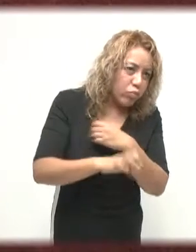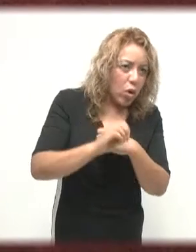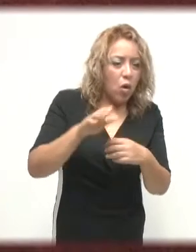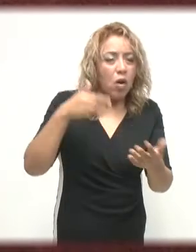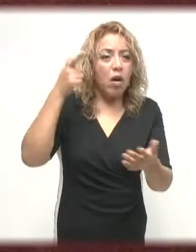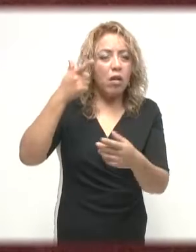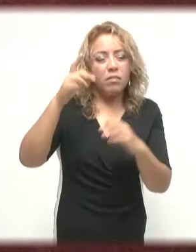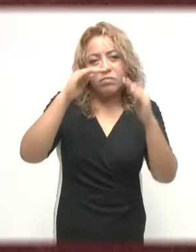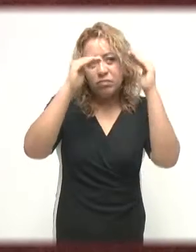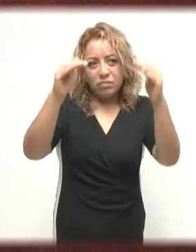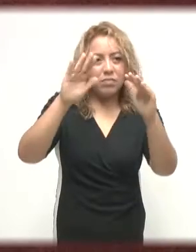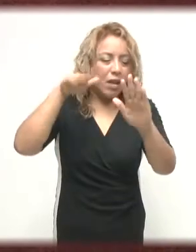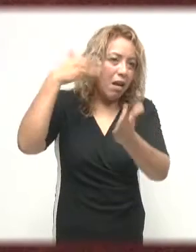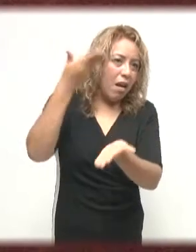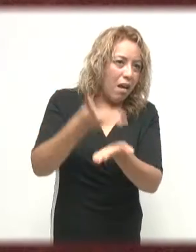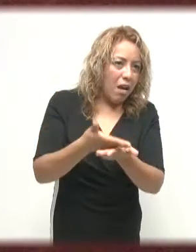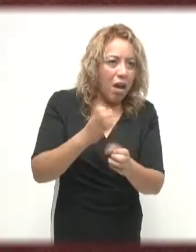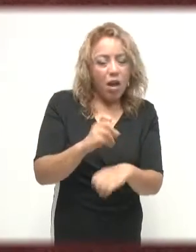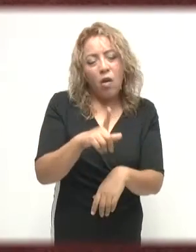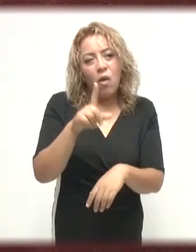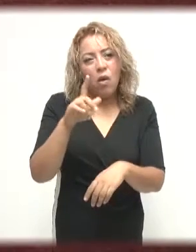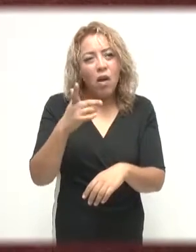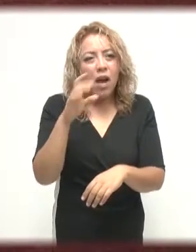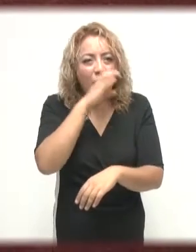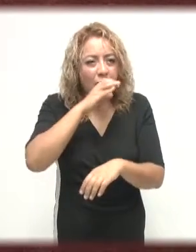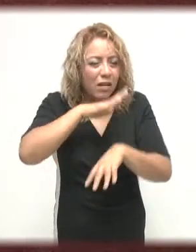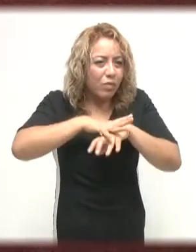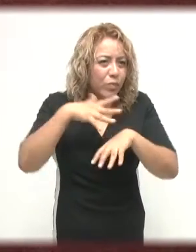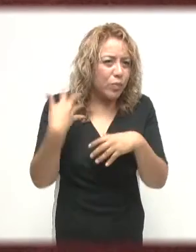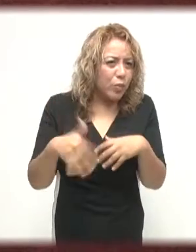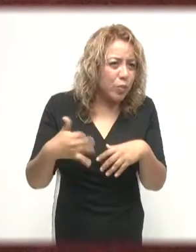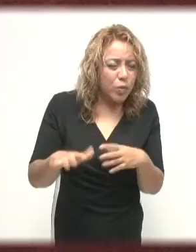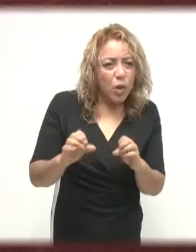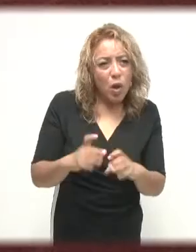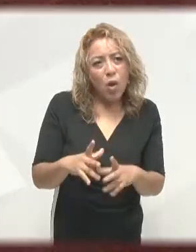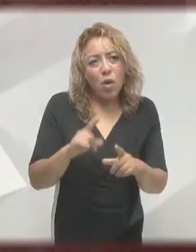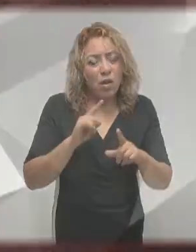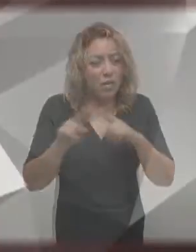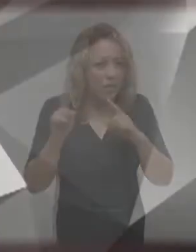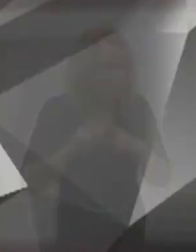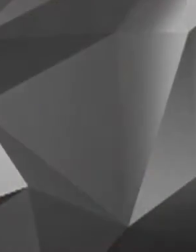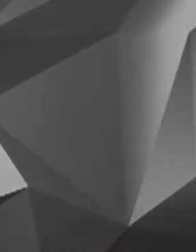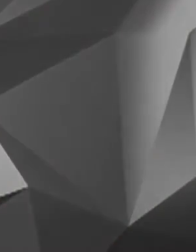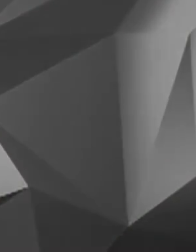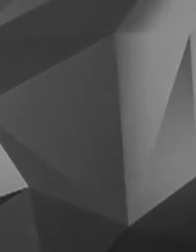tejados, así como de sufrir quemaduras o intoxicarse con plaguicidas.